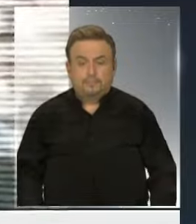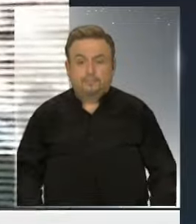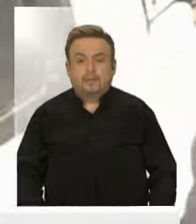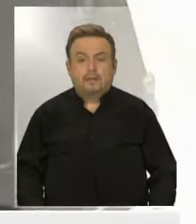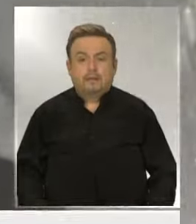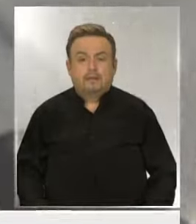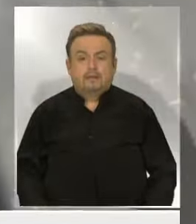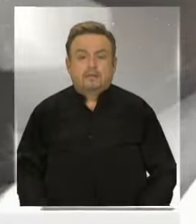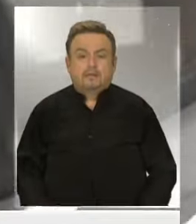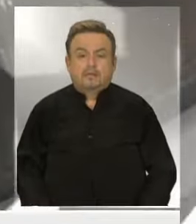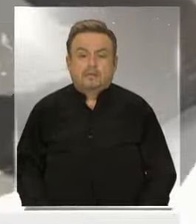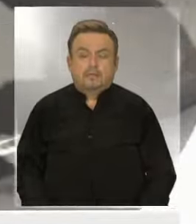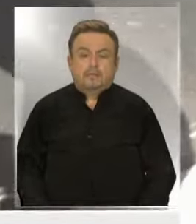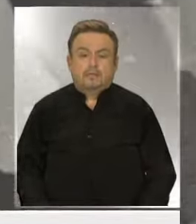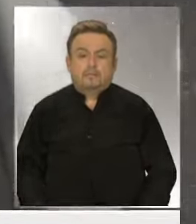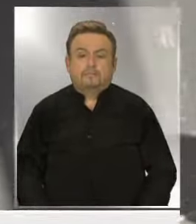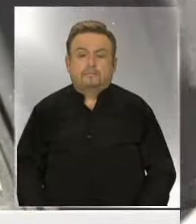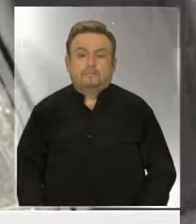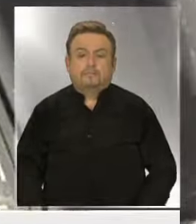los puntos.